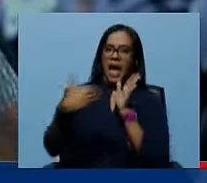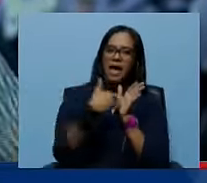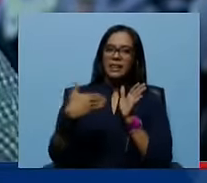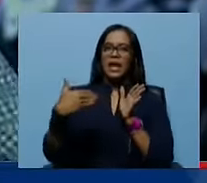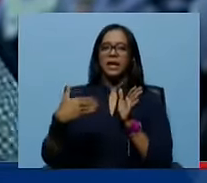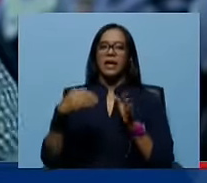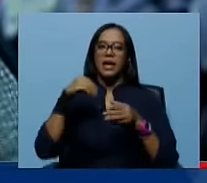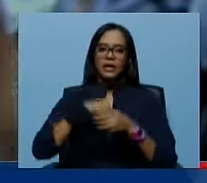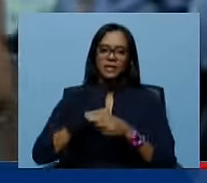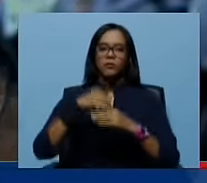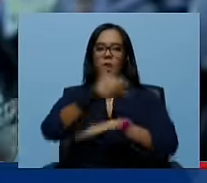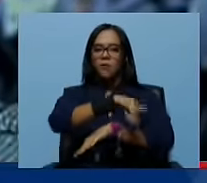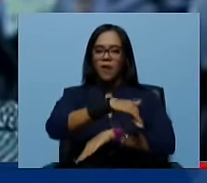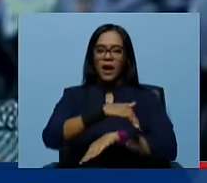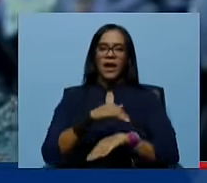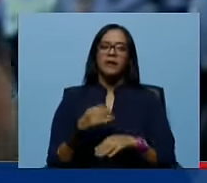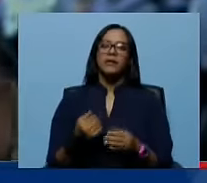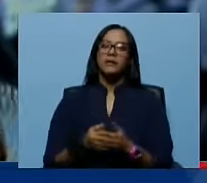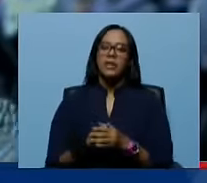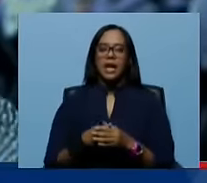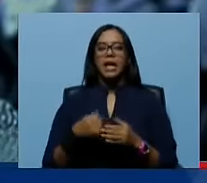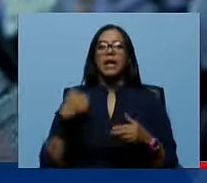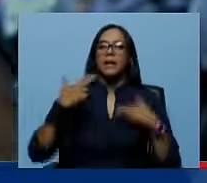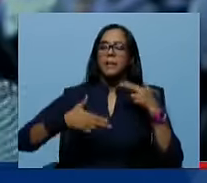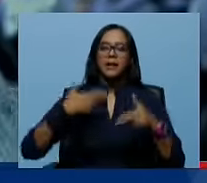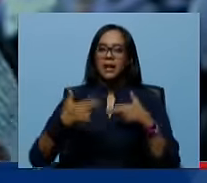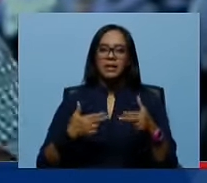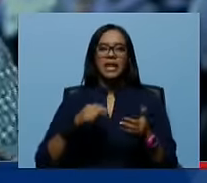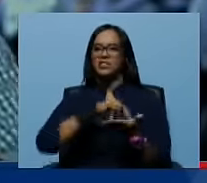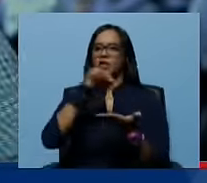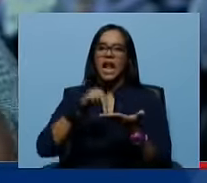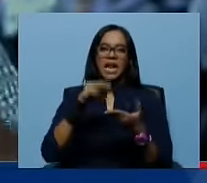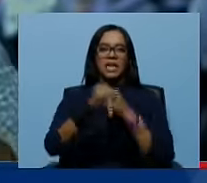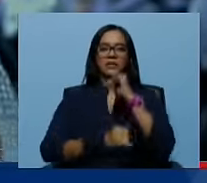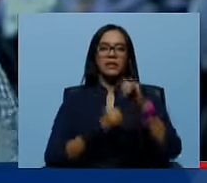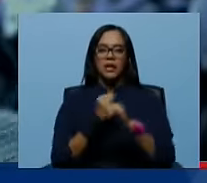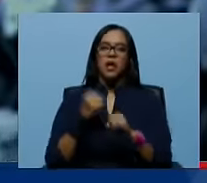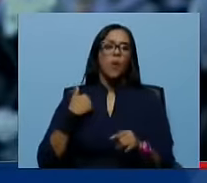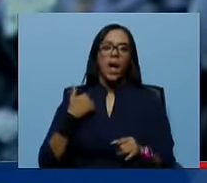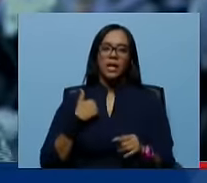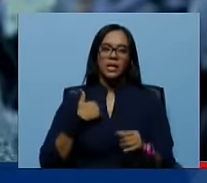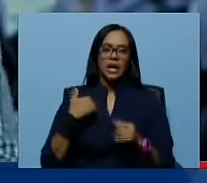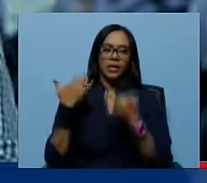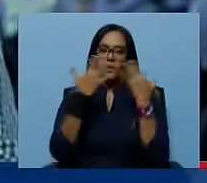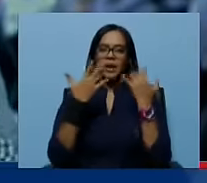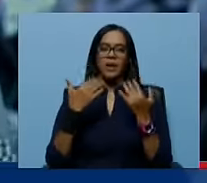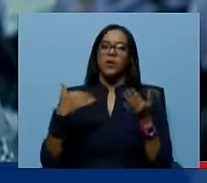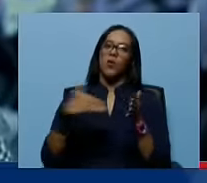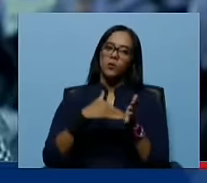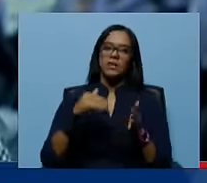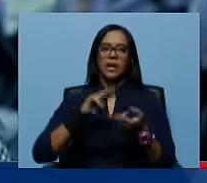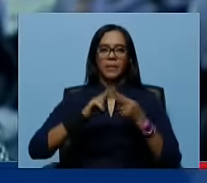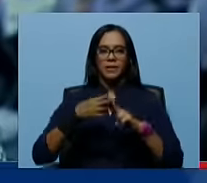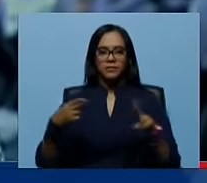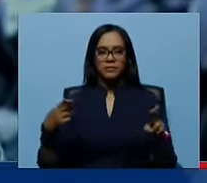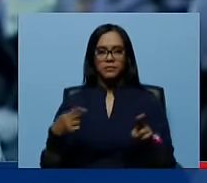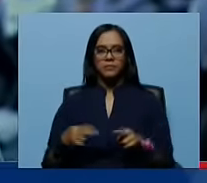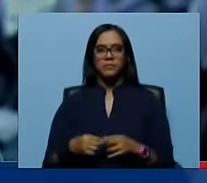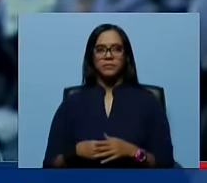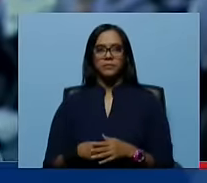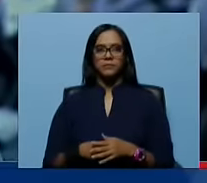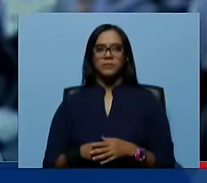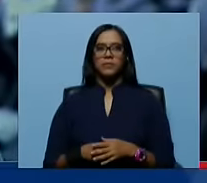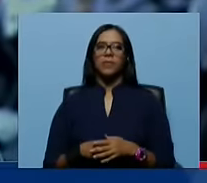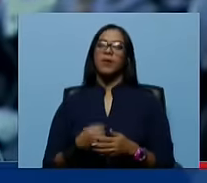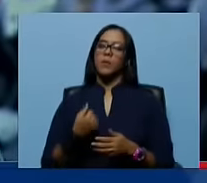interno o externo de mercenarios nacionales, extranjeros y cualquier conspiración contra la paz. Por eso